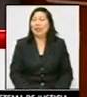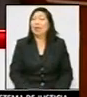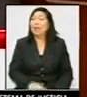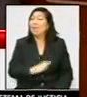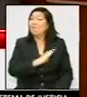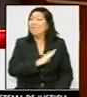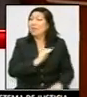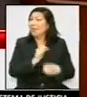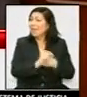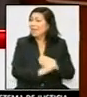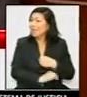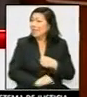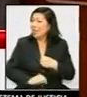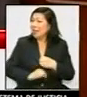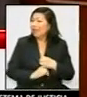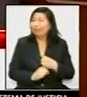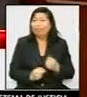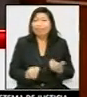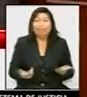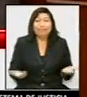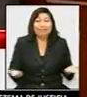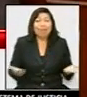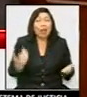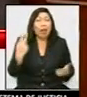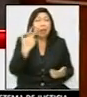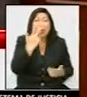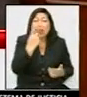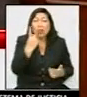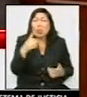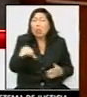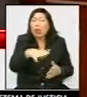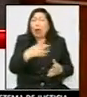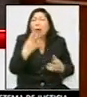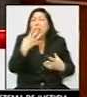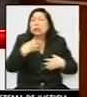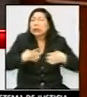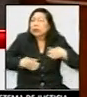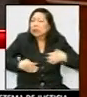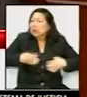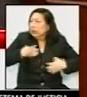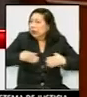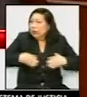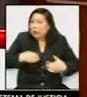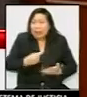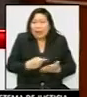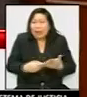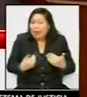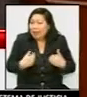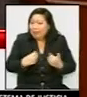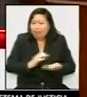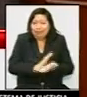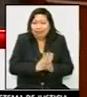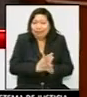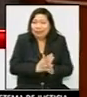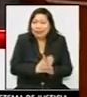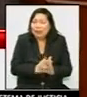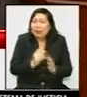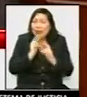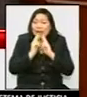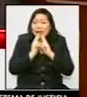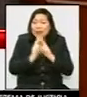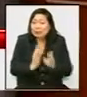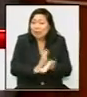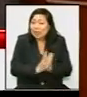fiscal de la nación le malogró la noche buena a todo el pueblo peruano, pero pensó que de ninguna manera iba a haber una